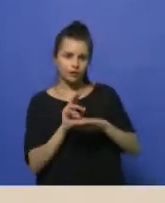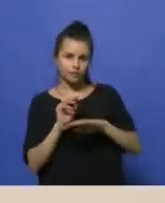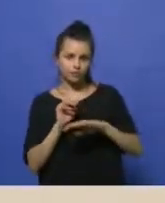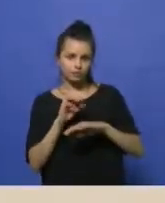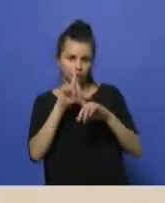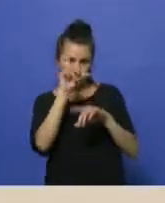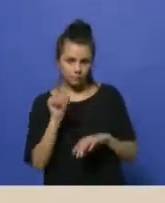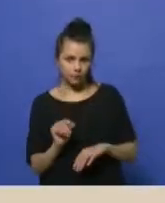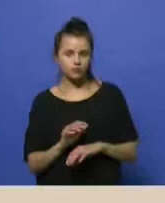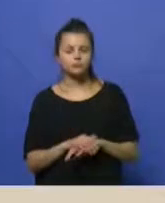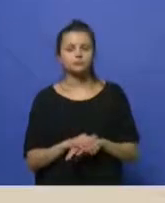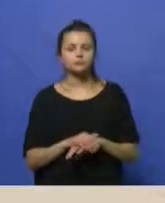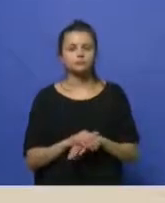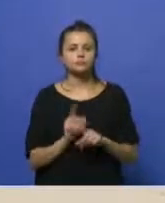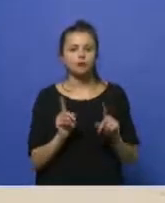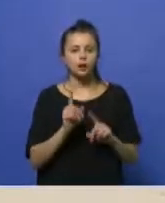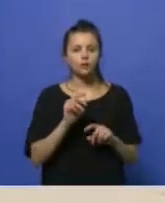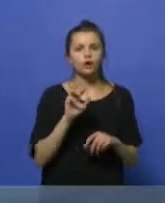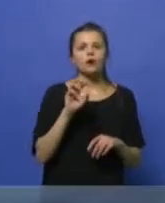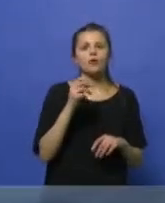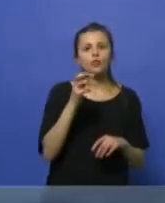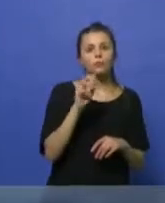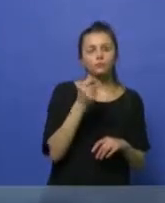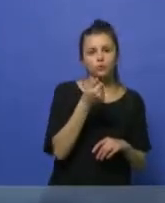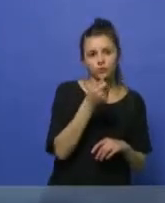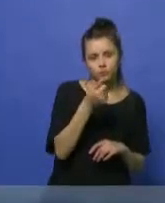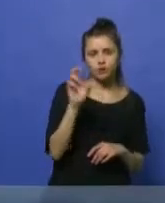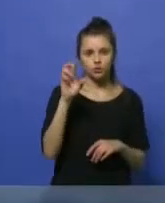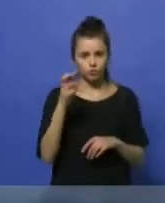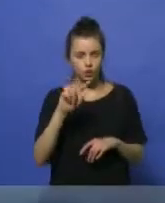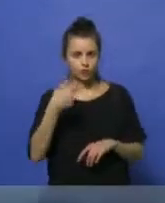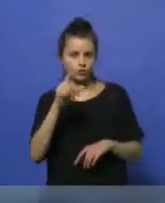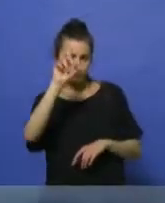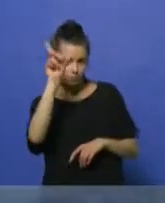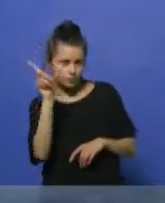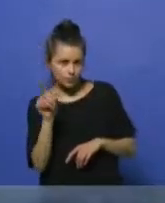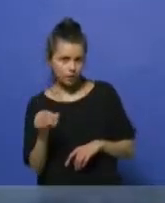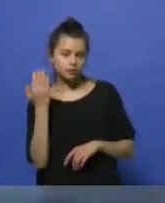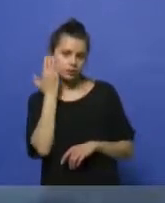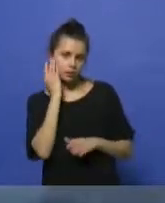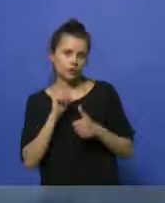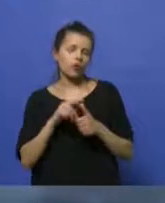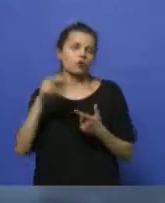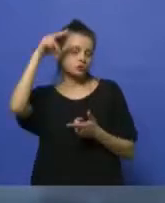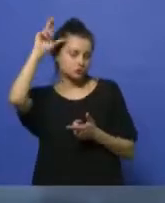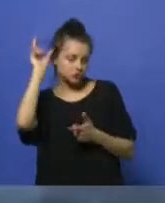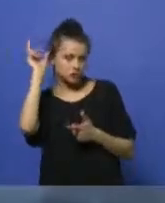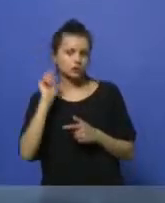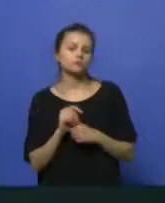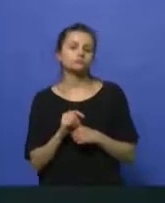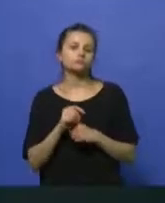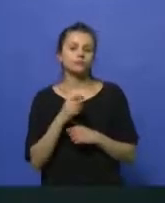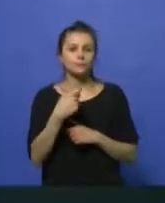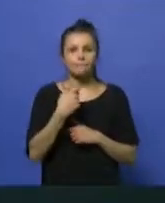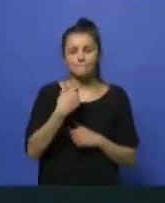estos dispositivos que sabemos tienen precio dólar y en otros países, no solo en Estados Unidos, sino también países limítrofes como Chile, se consiguen a